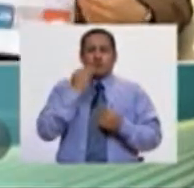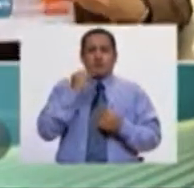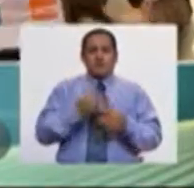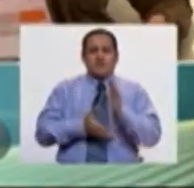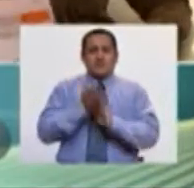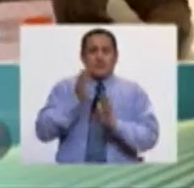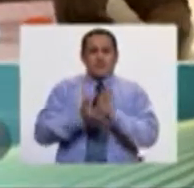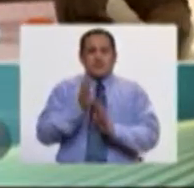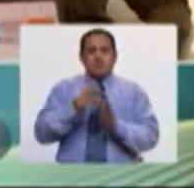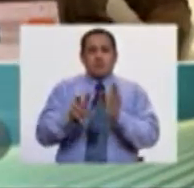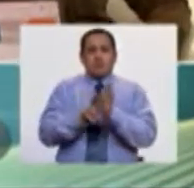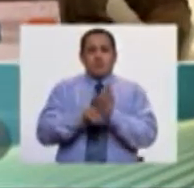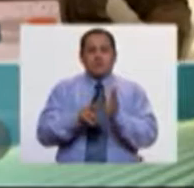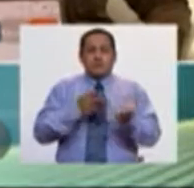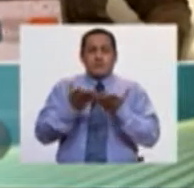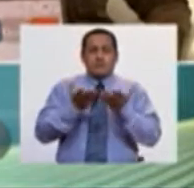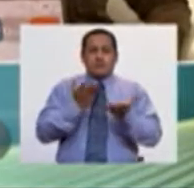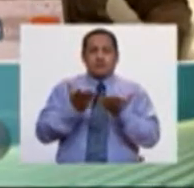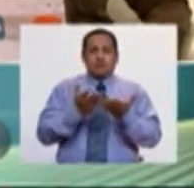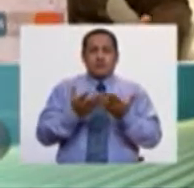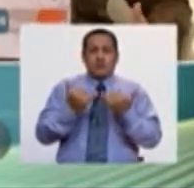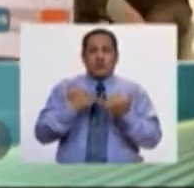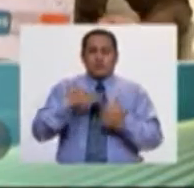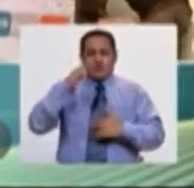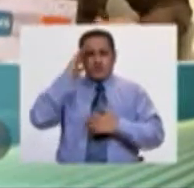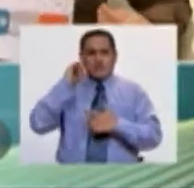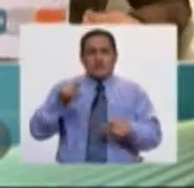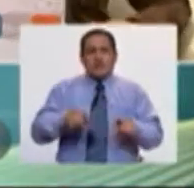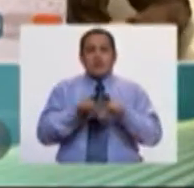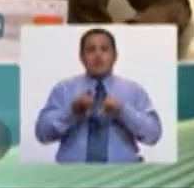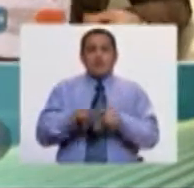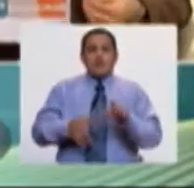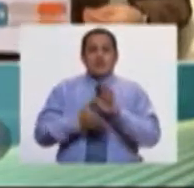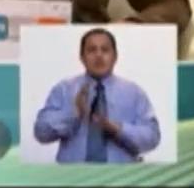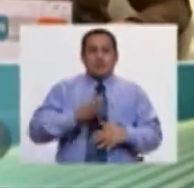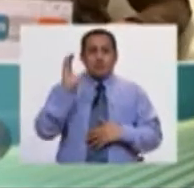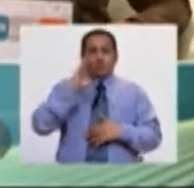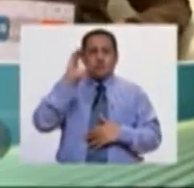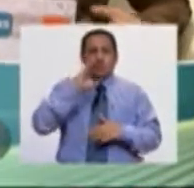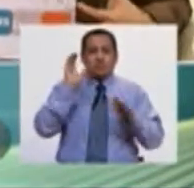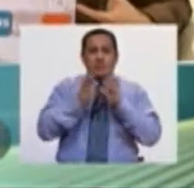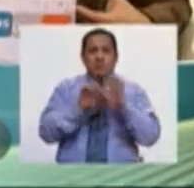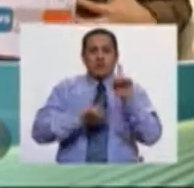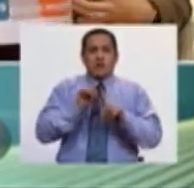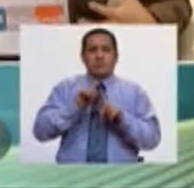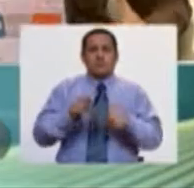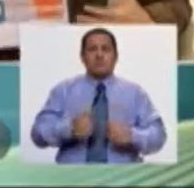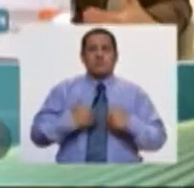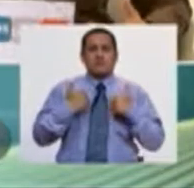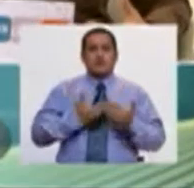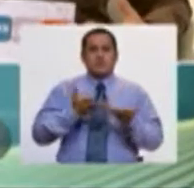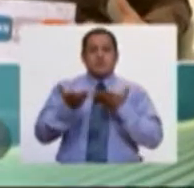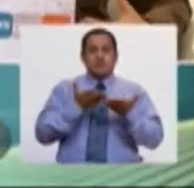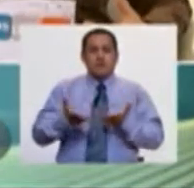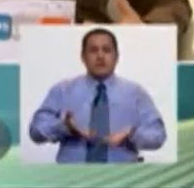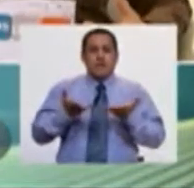que acudían, digamos, voluntariamente a prestar el servicio militar, acudían también buscando cierta estabilidad que este